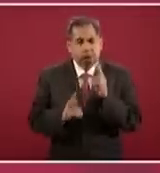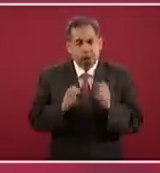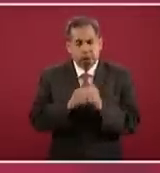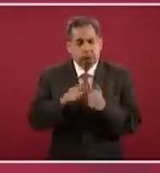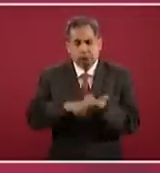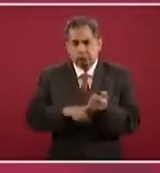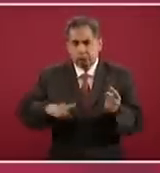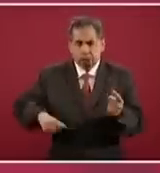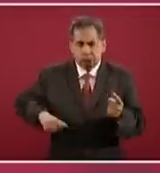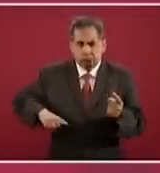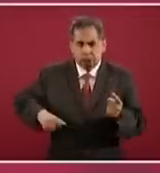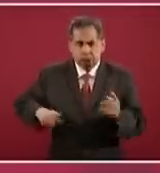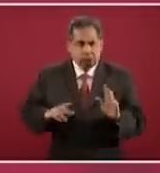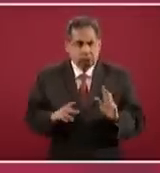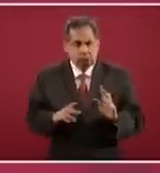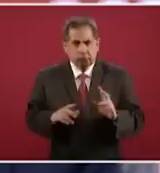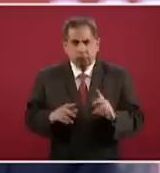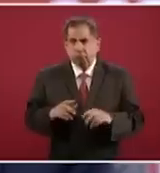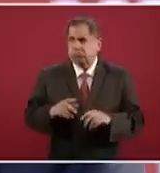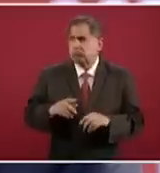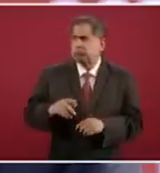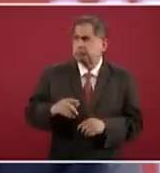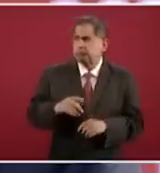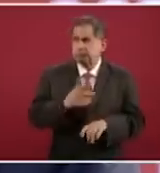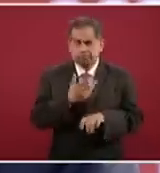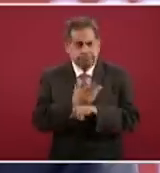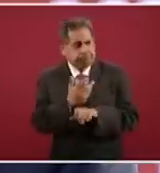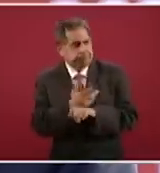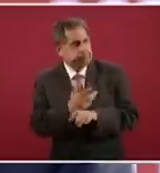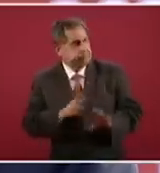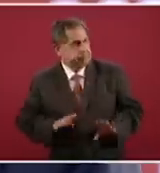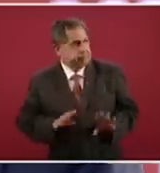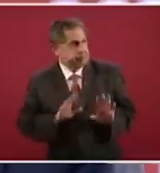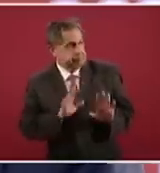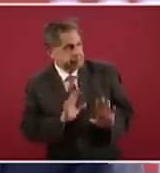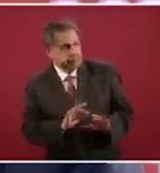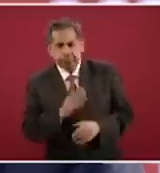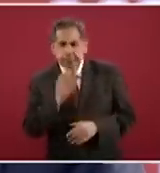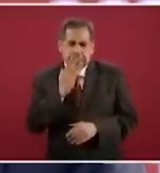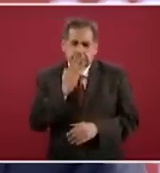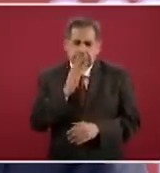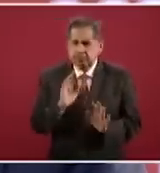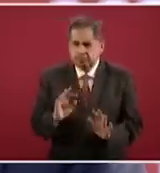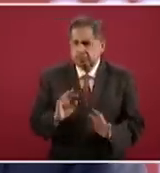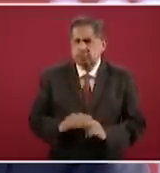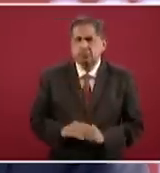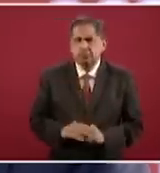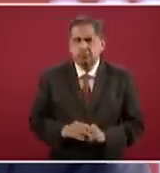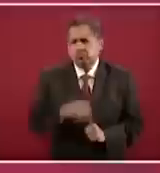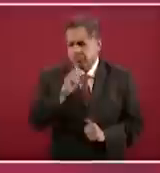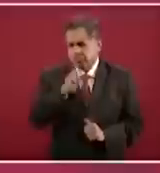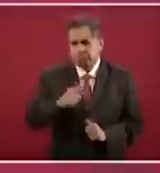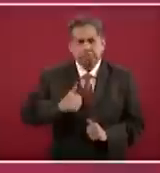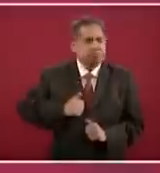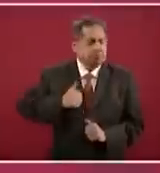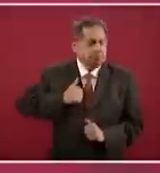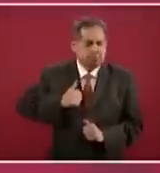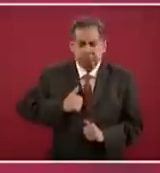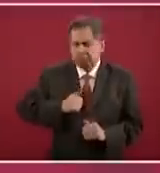gobierno de Estados Unidos, con la actitud del gobierno de Estados Unidos y de Canadá,